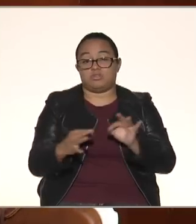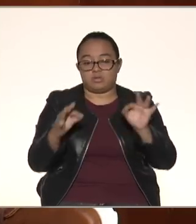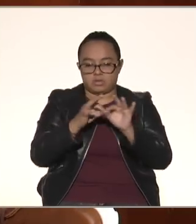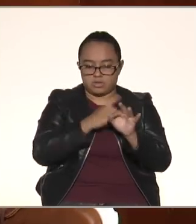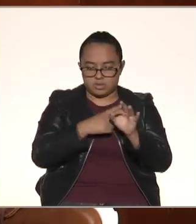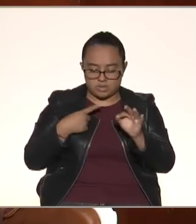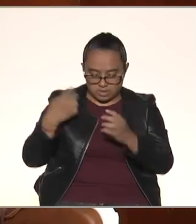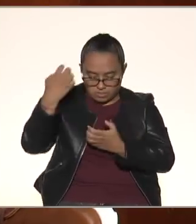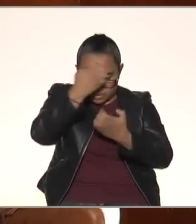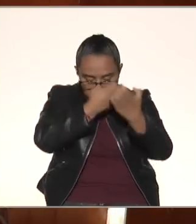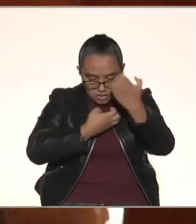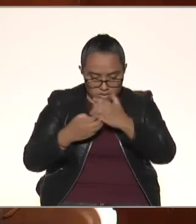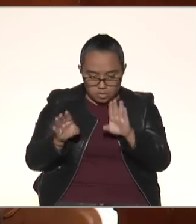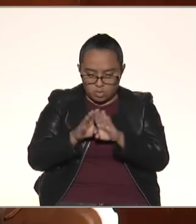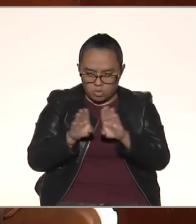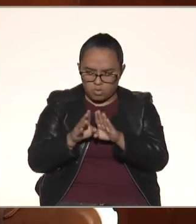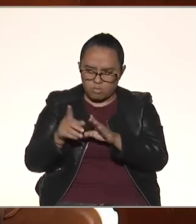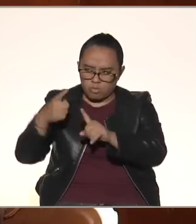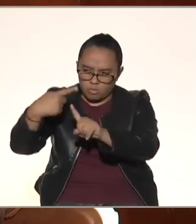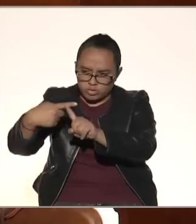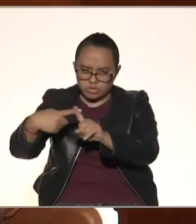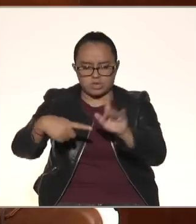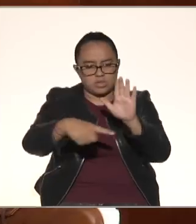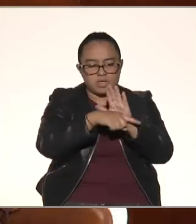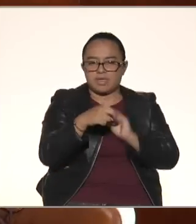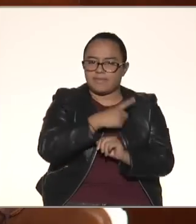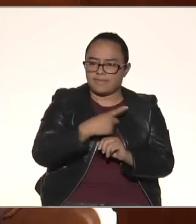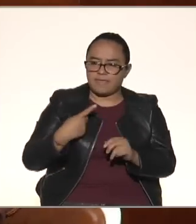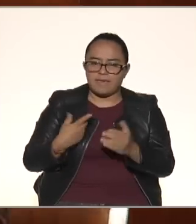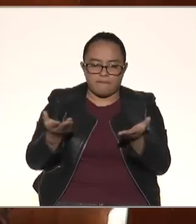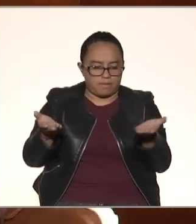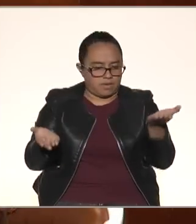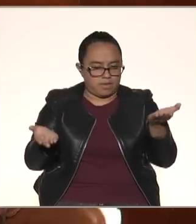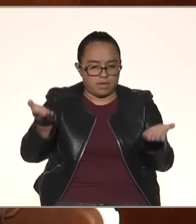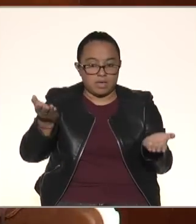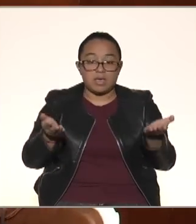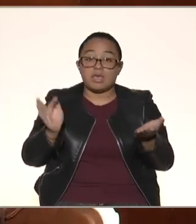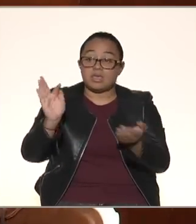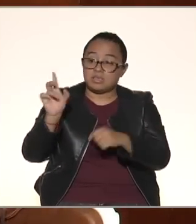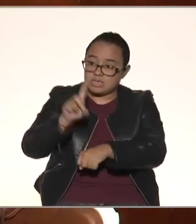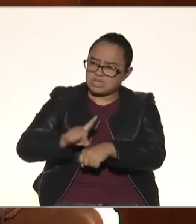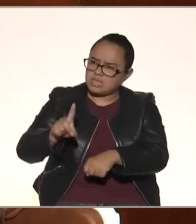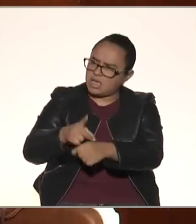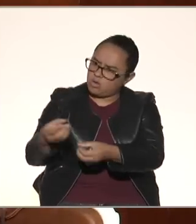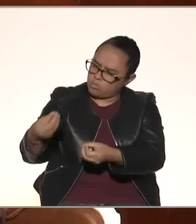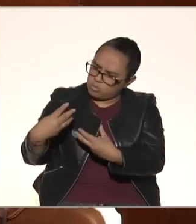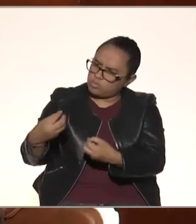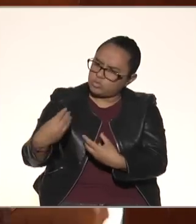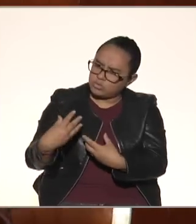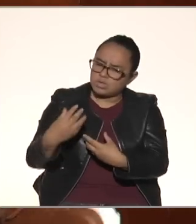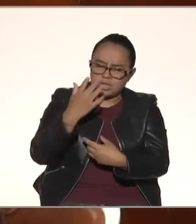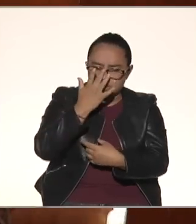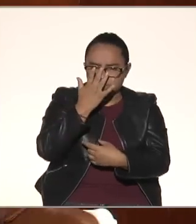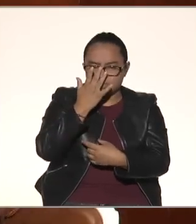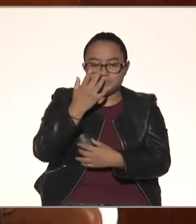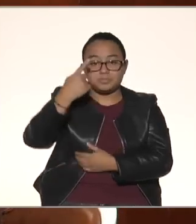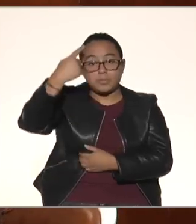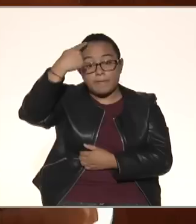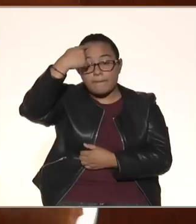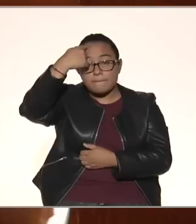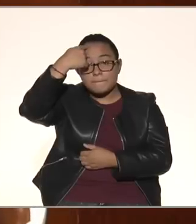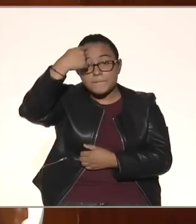estos claroscuros y ver lo cotidiano que sí estamos recibiendo para no